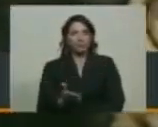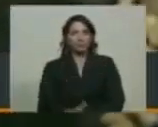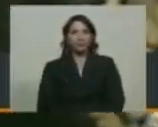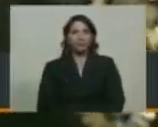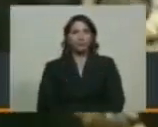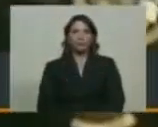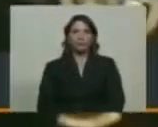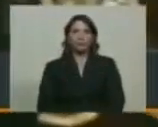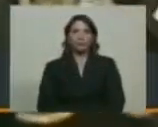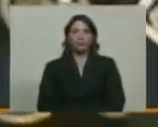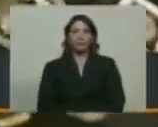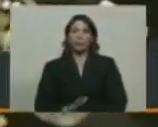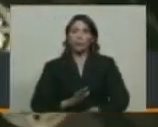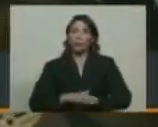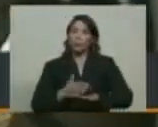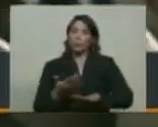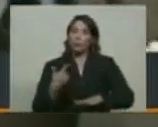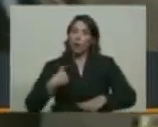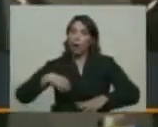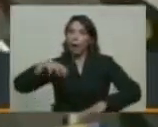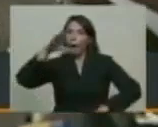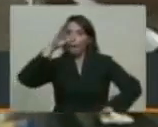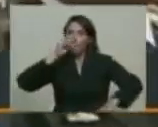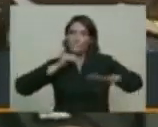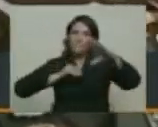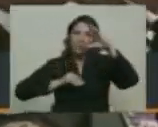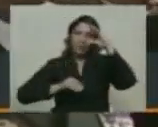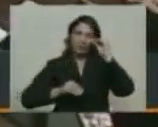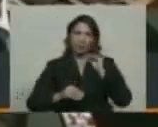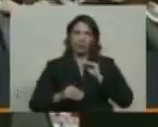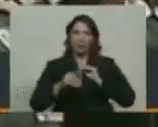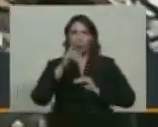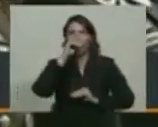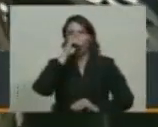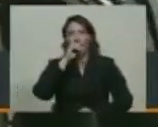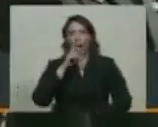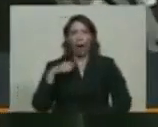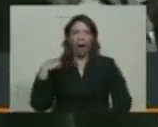sobre todo porque he aprendido mucho de ustedes a lo largo de estos años de lucha.